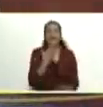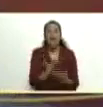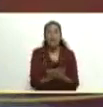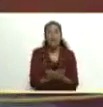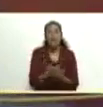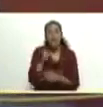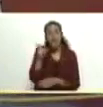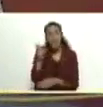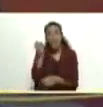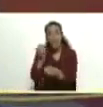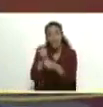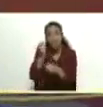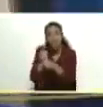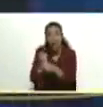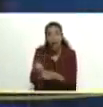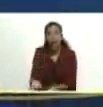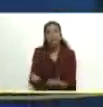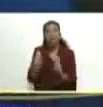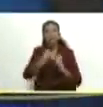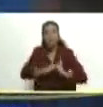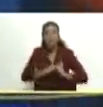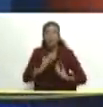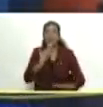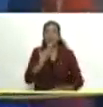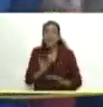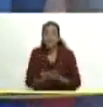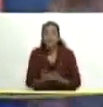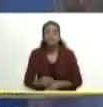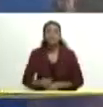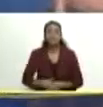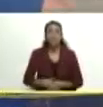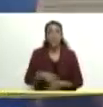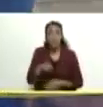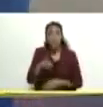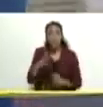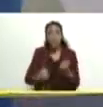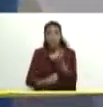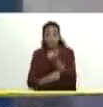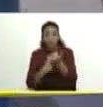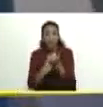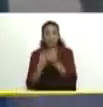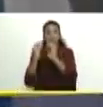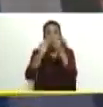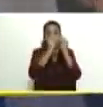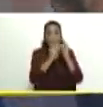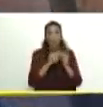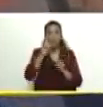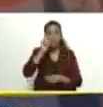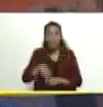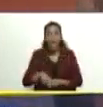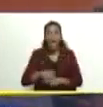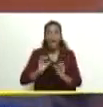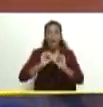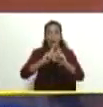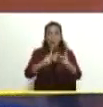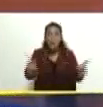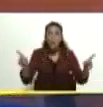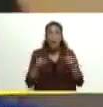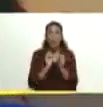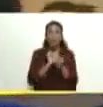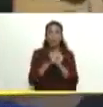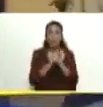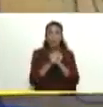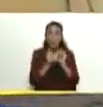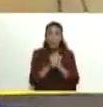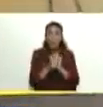gracias a tu gestión, estamos sumamente agradecidos. Contamos con la recuperación de canchas deportivas, lo